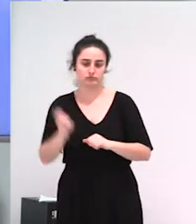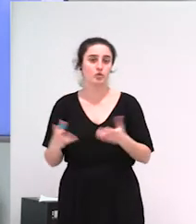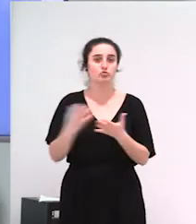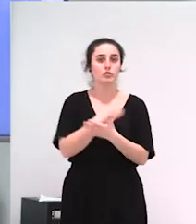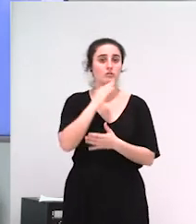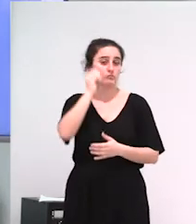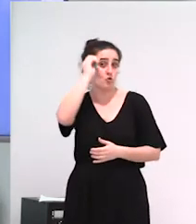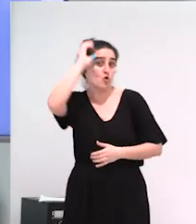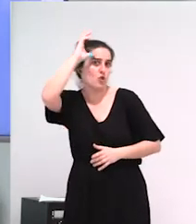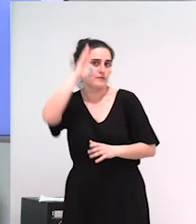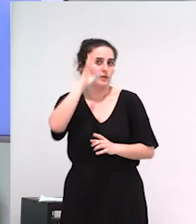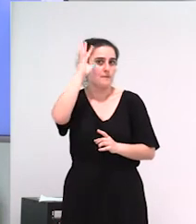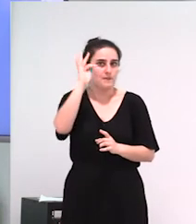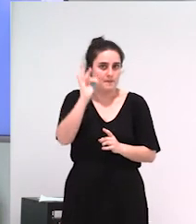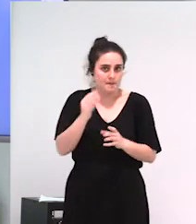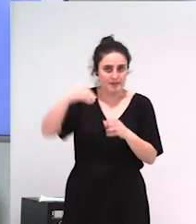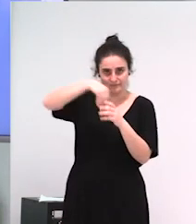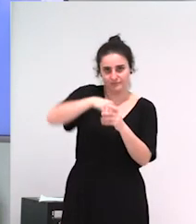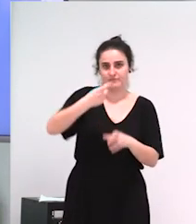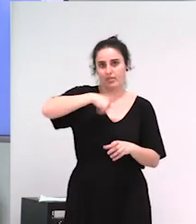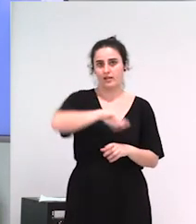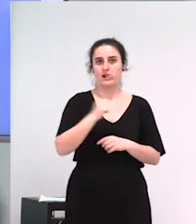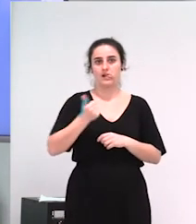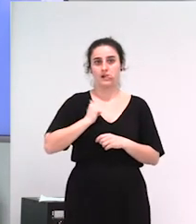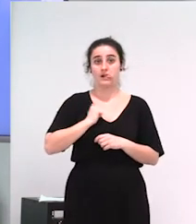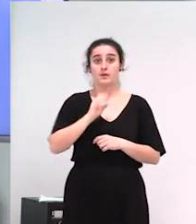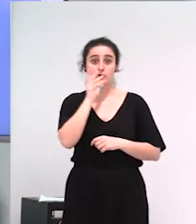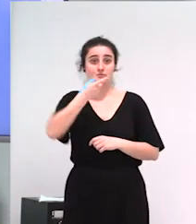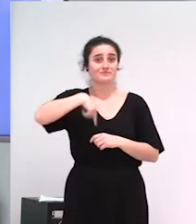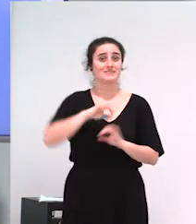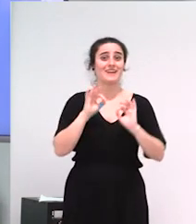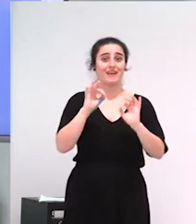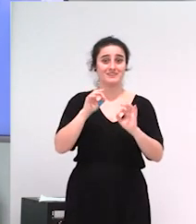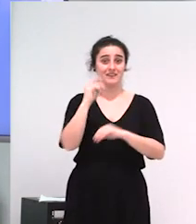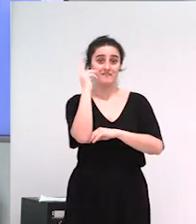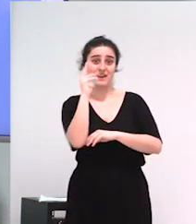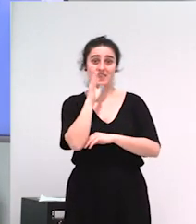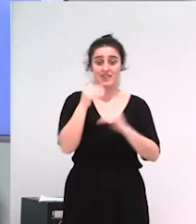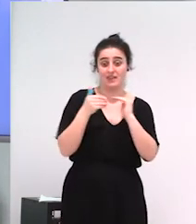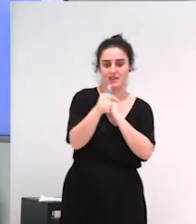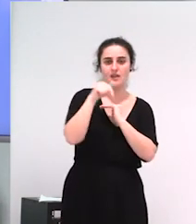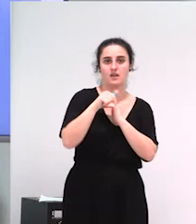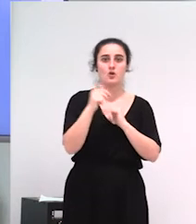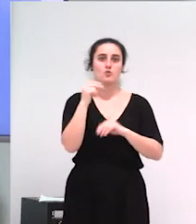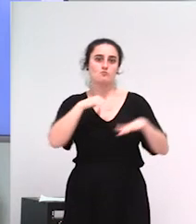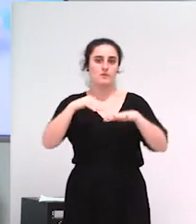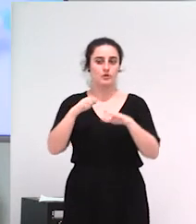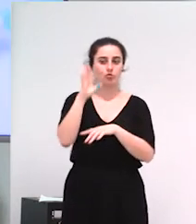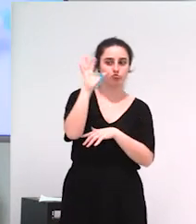ya llevamos en el bolsillo. Así que somos una suma de experiencias, de evidencias y de fuerzas acumuladas.